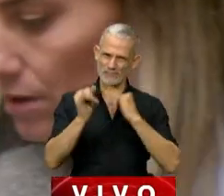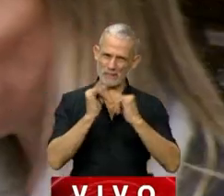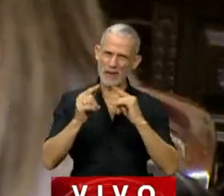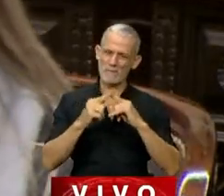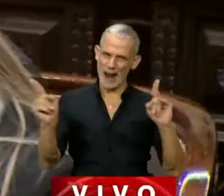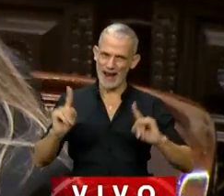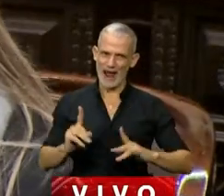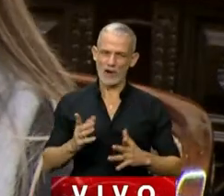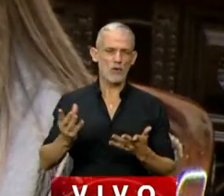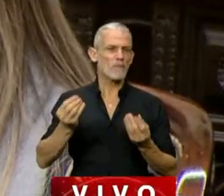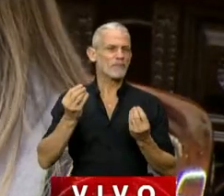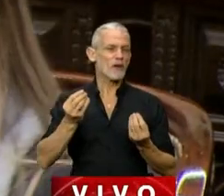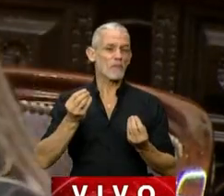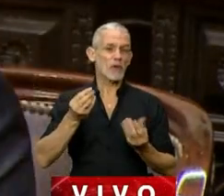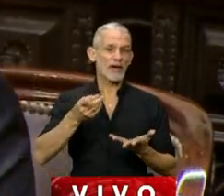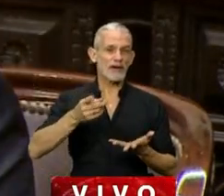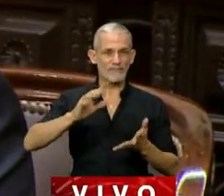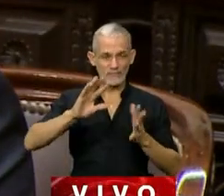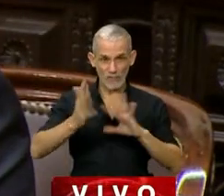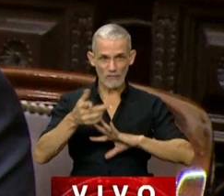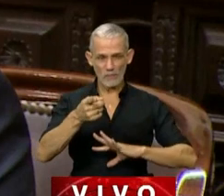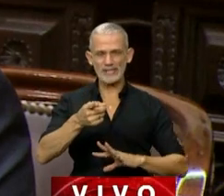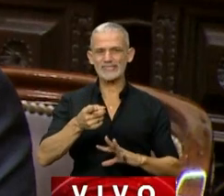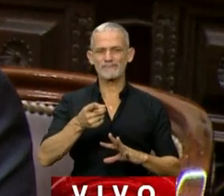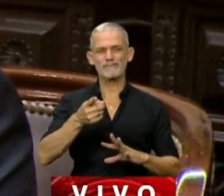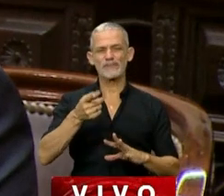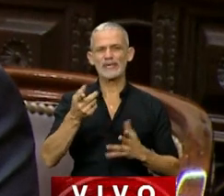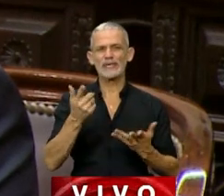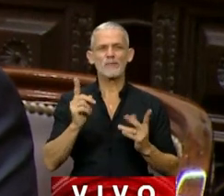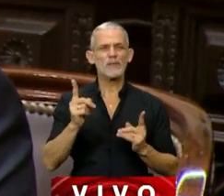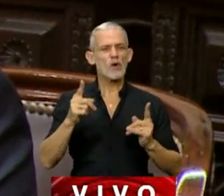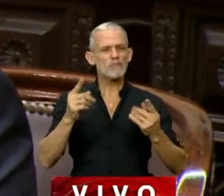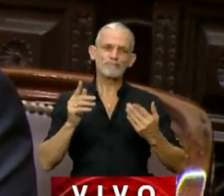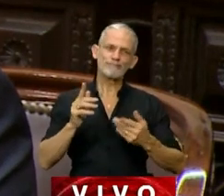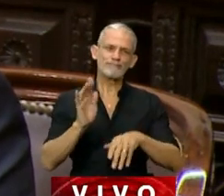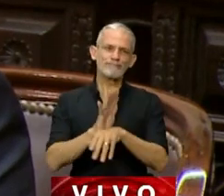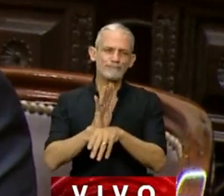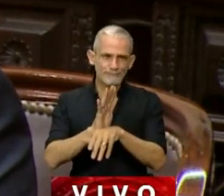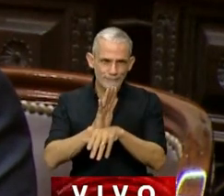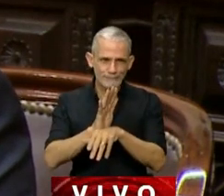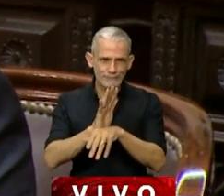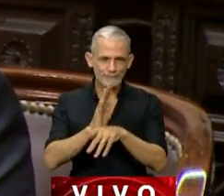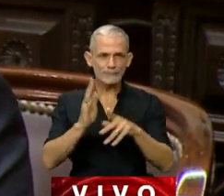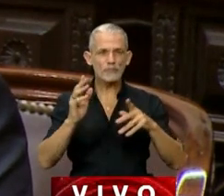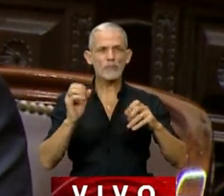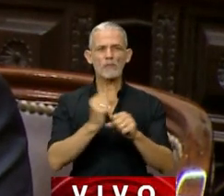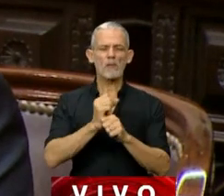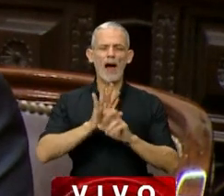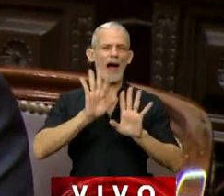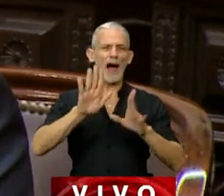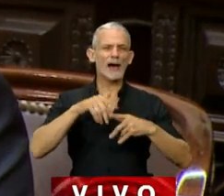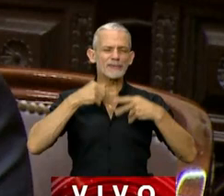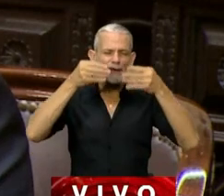palabras, porque esa no es más ni menos que la ratificación de la